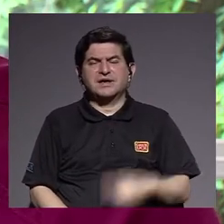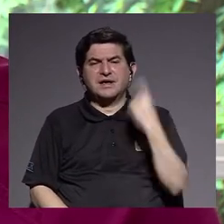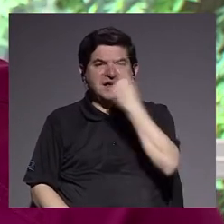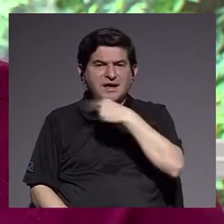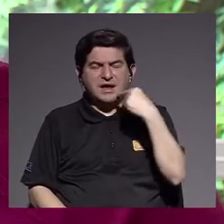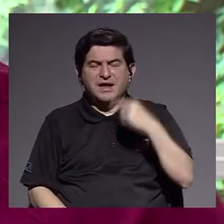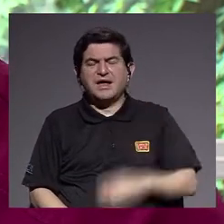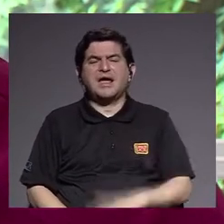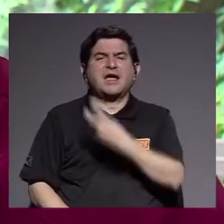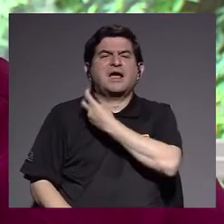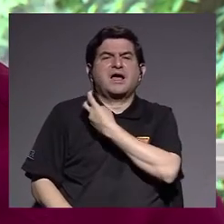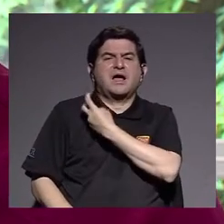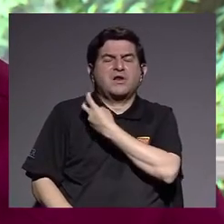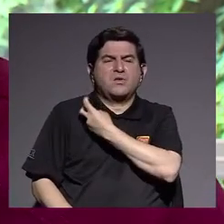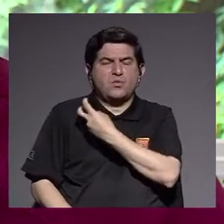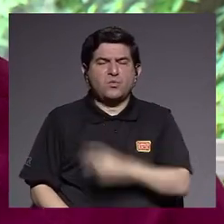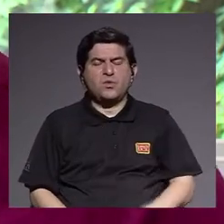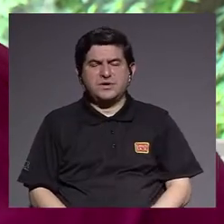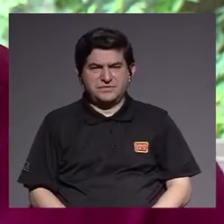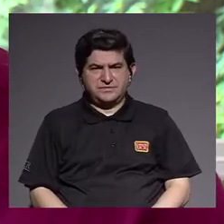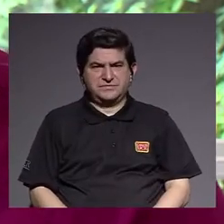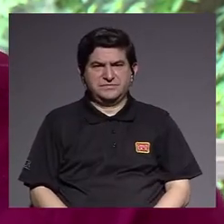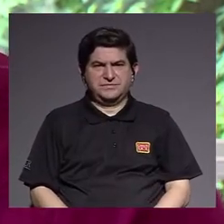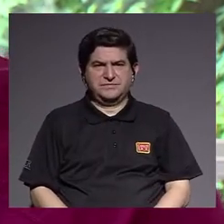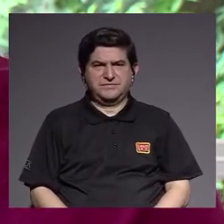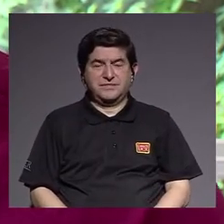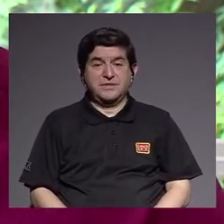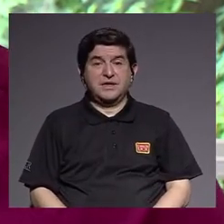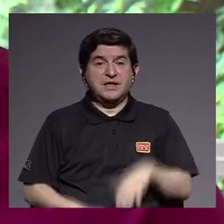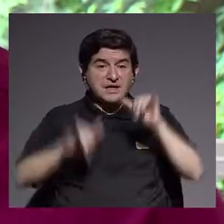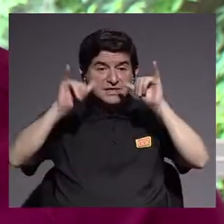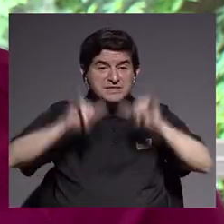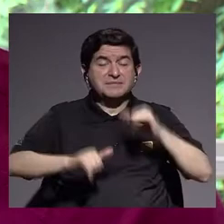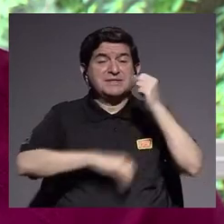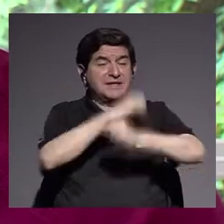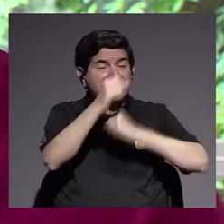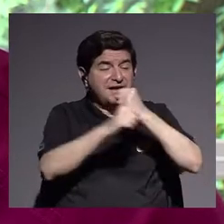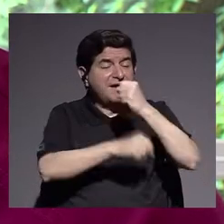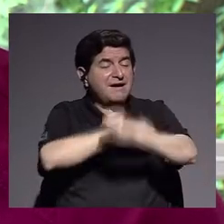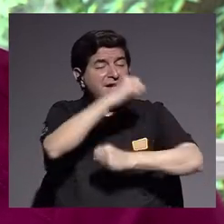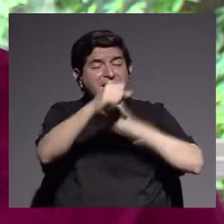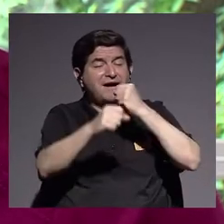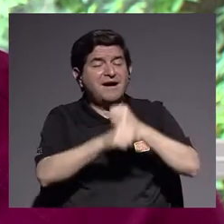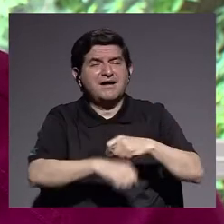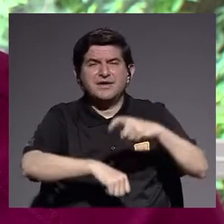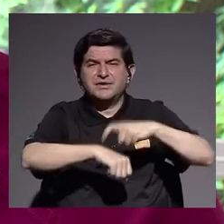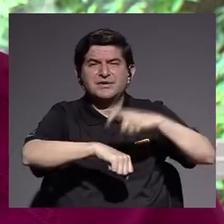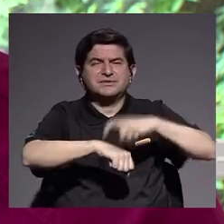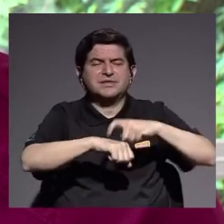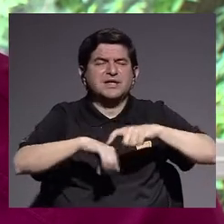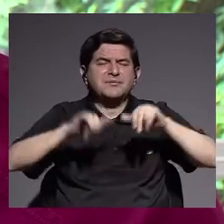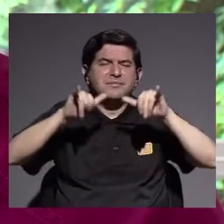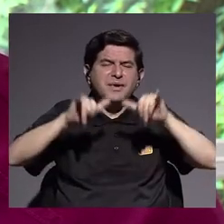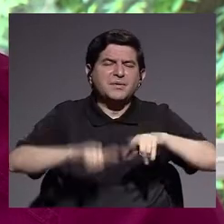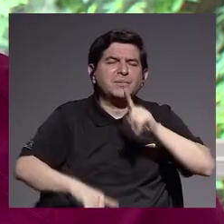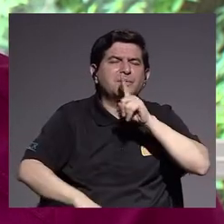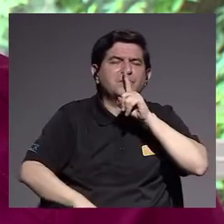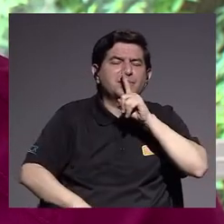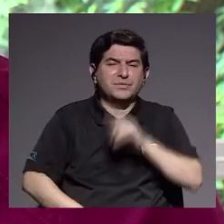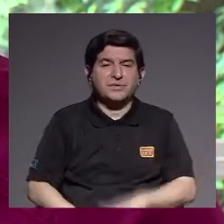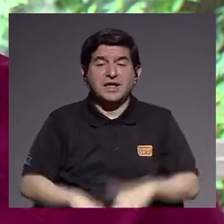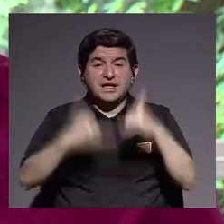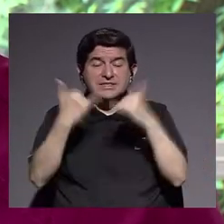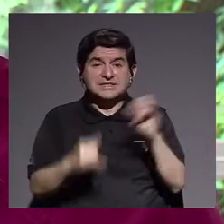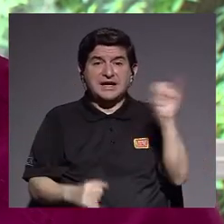en el caso de cavidades durante el hueso de mandíbula en el hueso de máxima y si permanece y dromedarios puede parecer un estado ahí como la frente